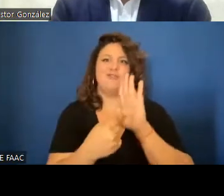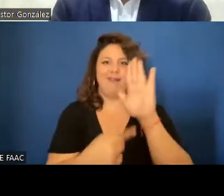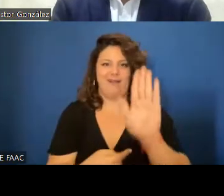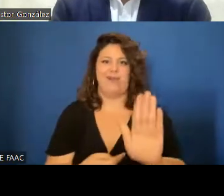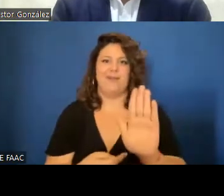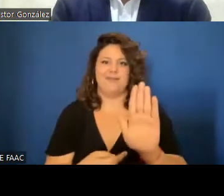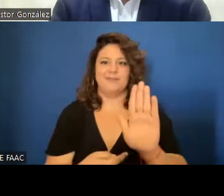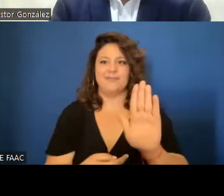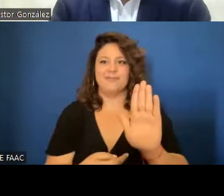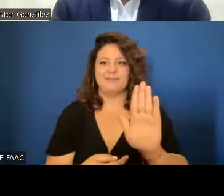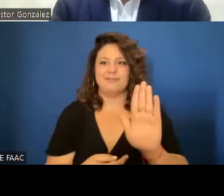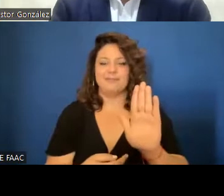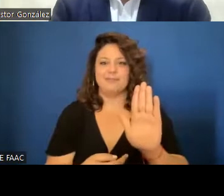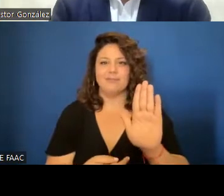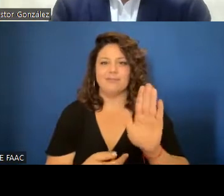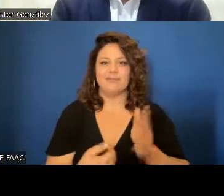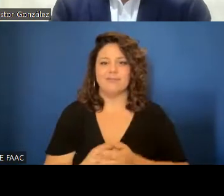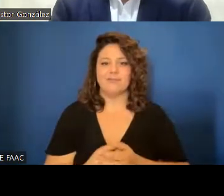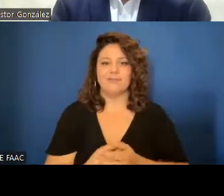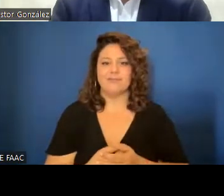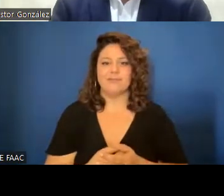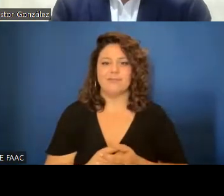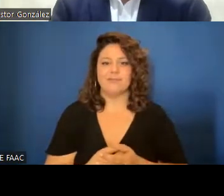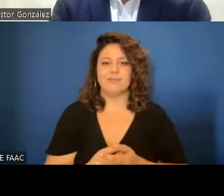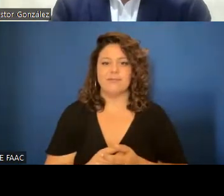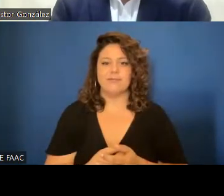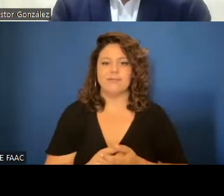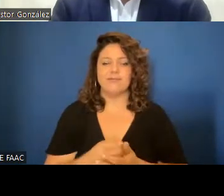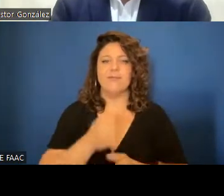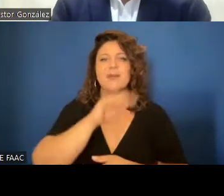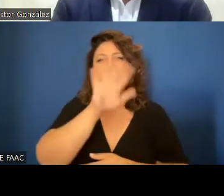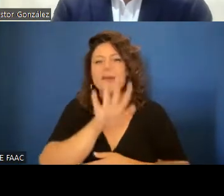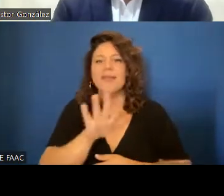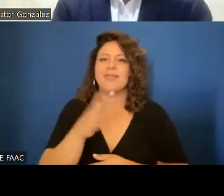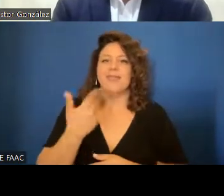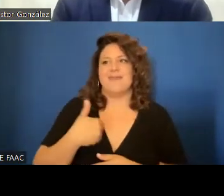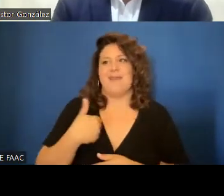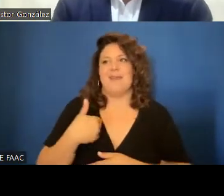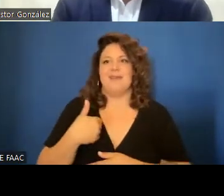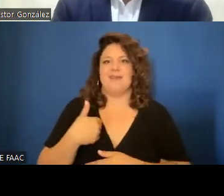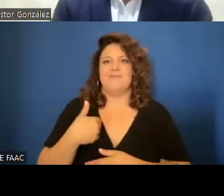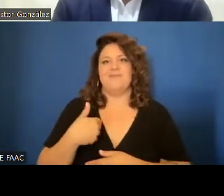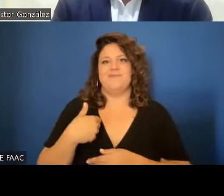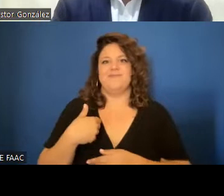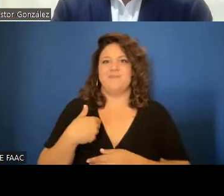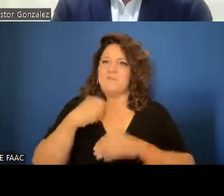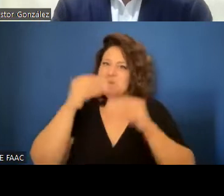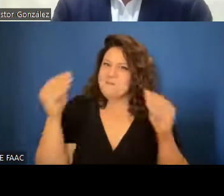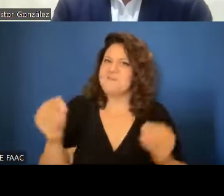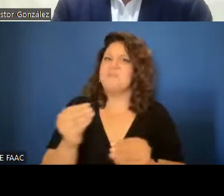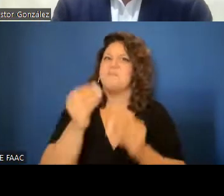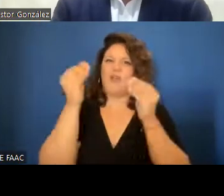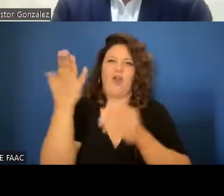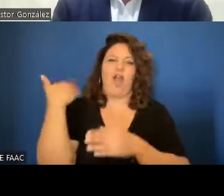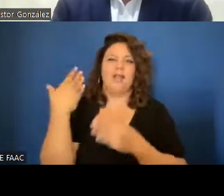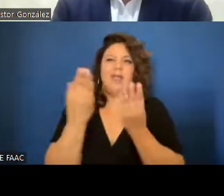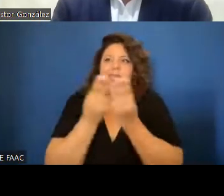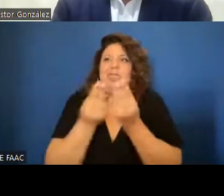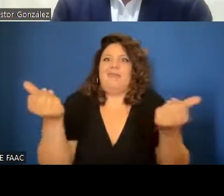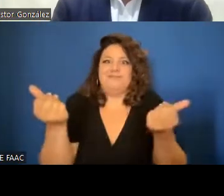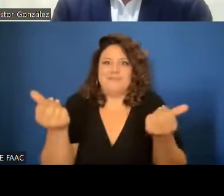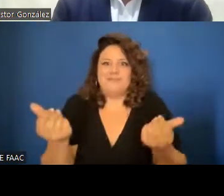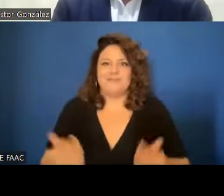y el trato no discriminatorio, considero que, bueno, que debe ser considerado de una forma positiva. Otra